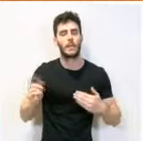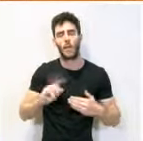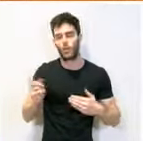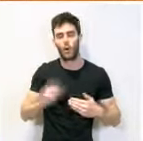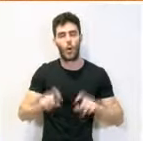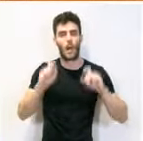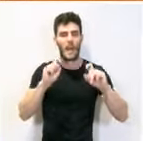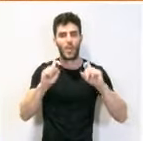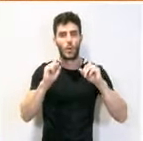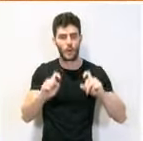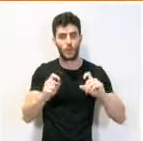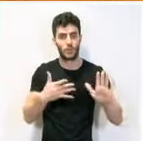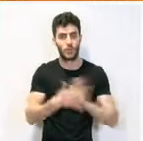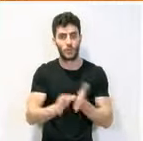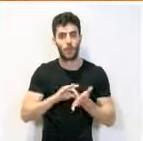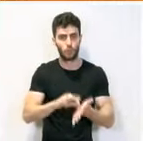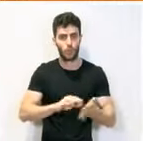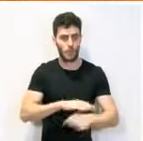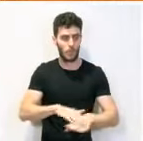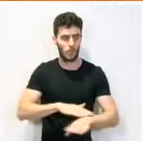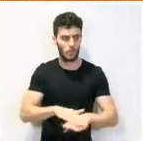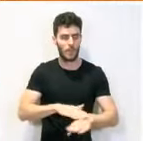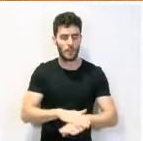educación es un servicio esencial